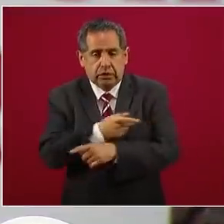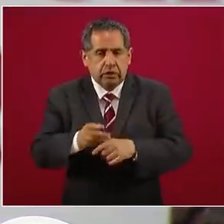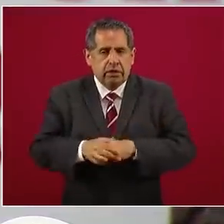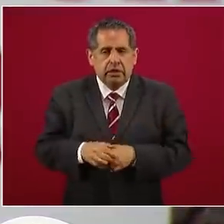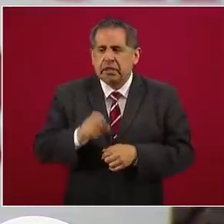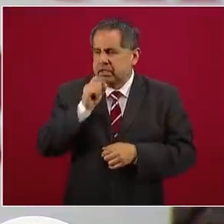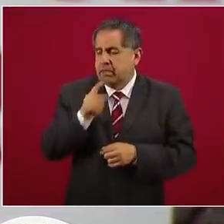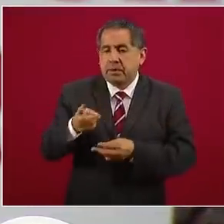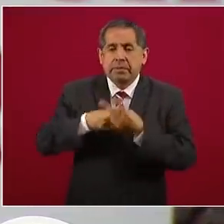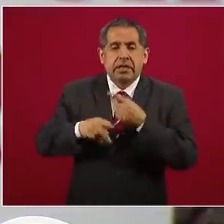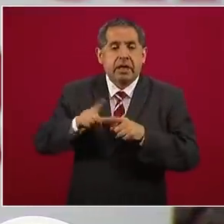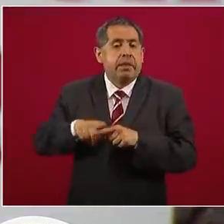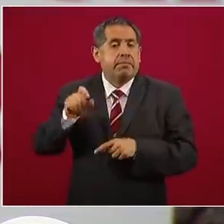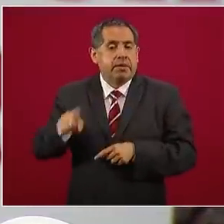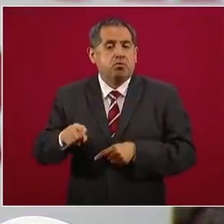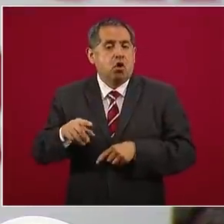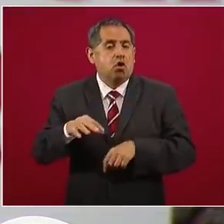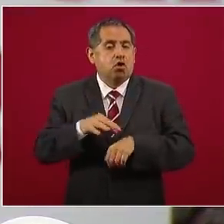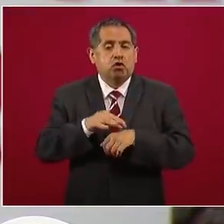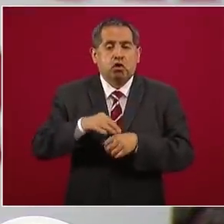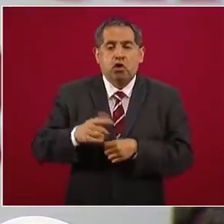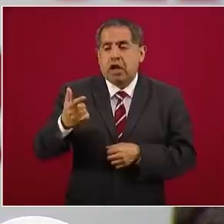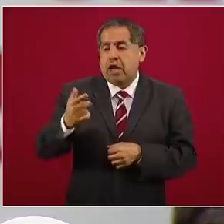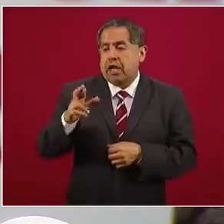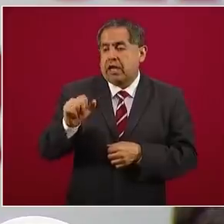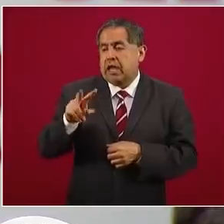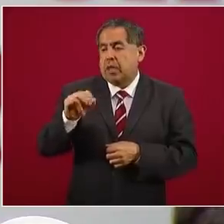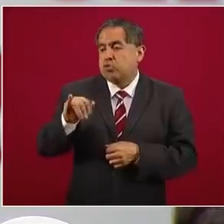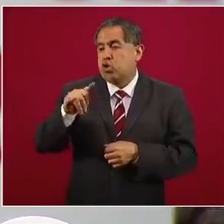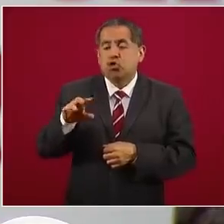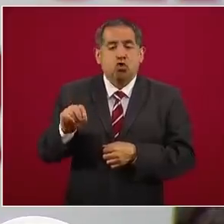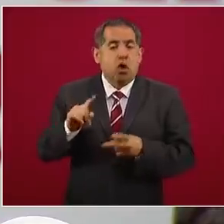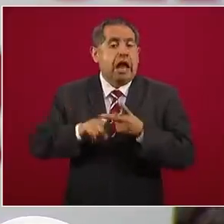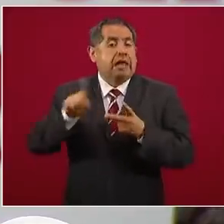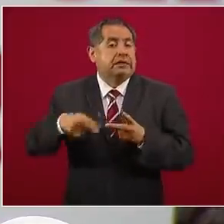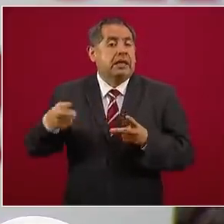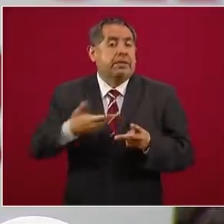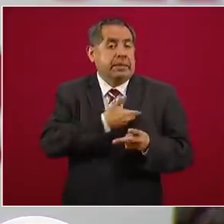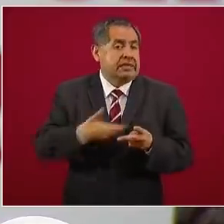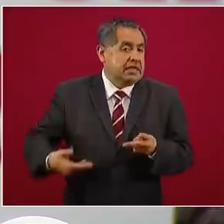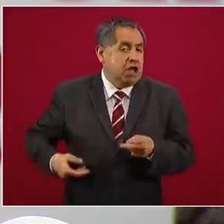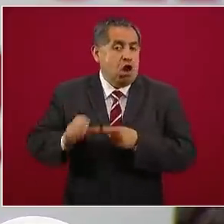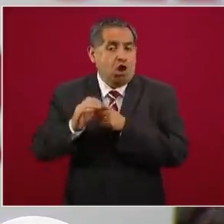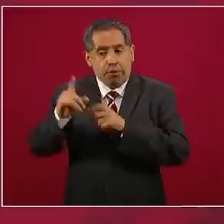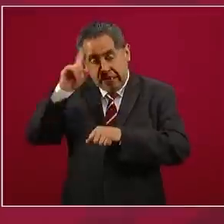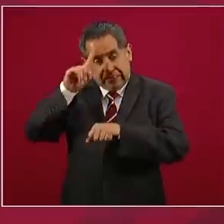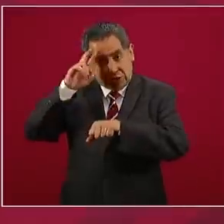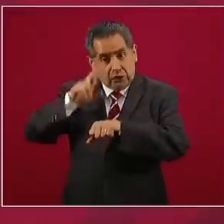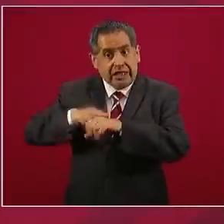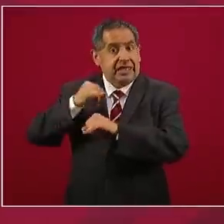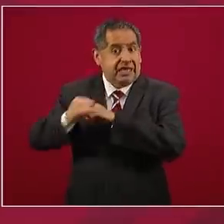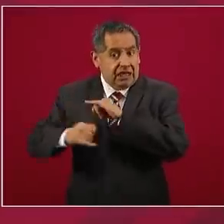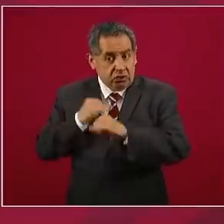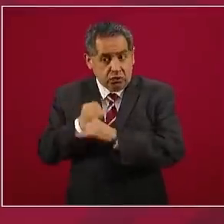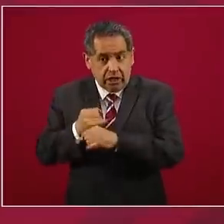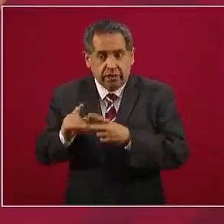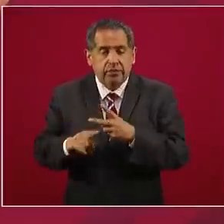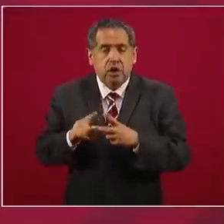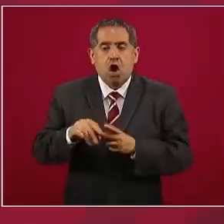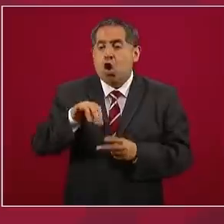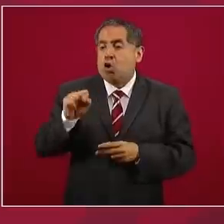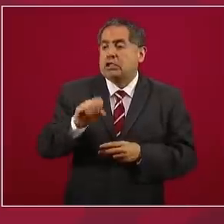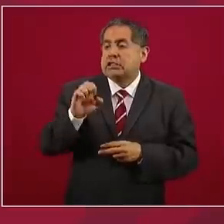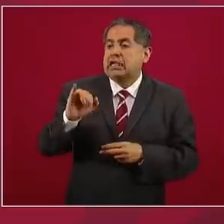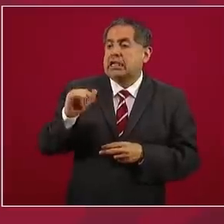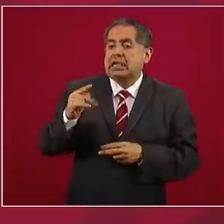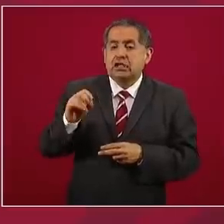Participan, entre otros, el propio doctor Cravioto, que ya mencioné, que además es el presidente del Comité Asesor Internacional. El doctor José Ignacio